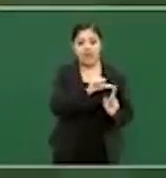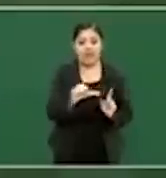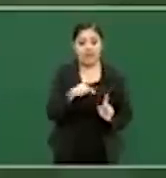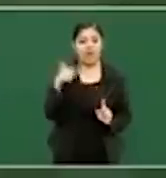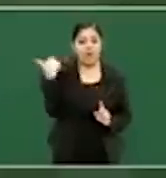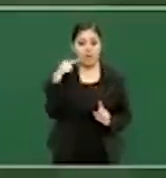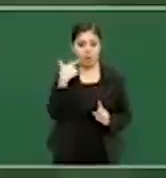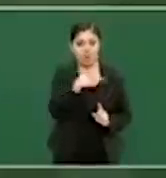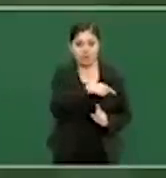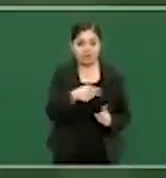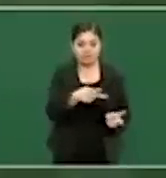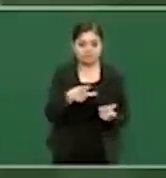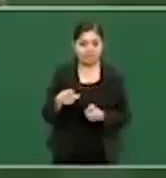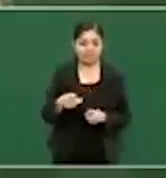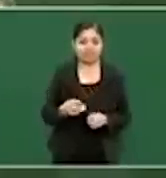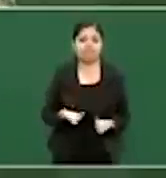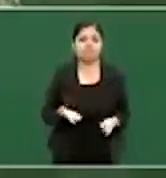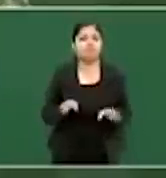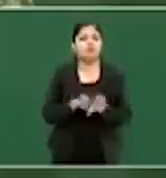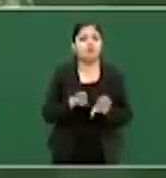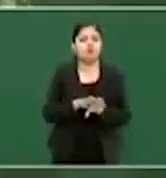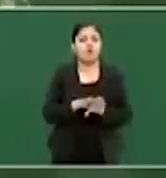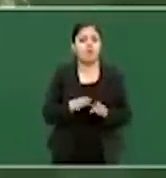atender esta problemática,